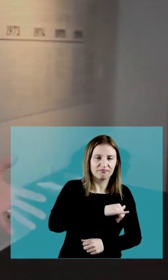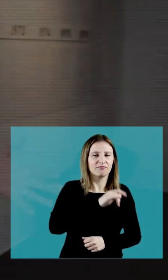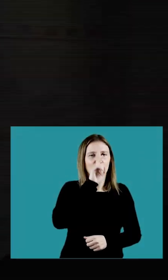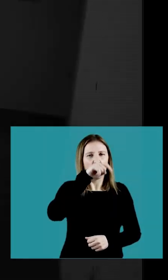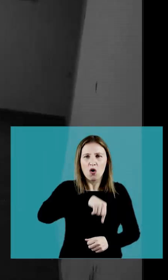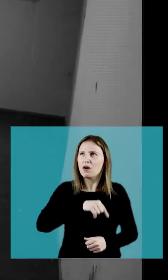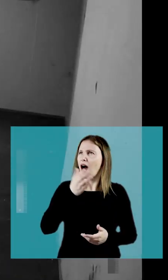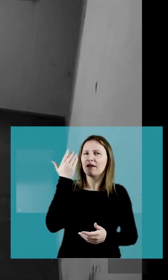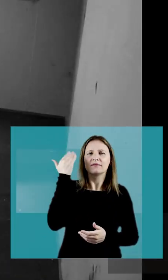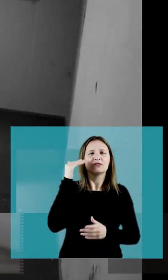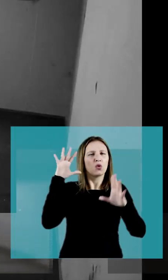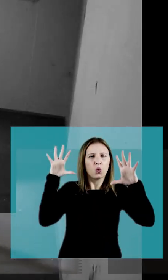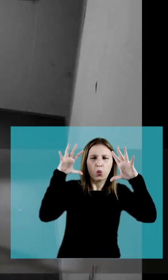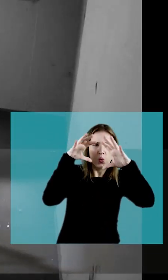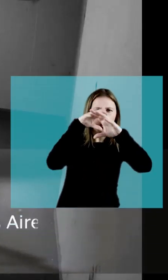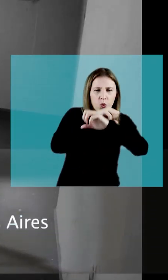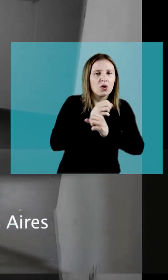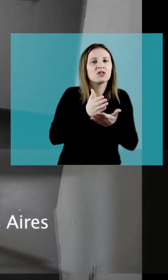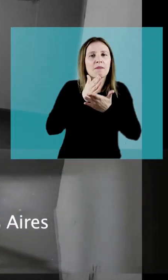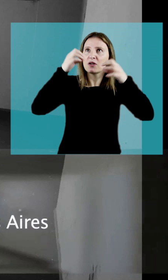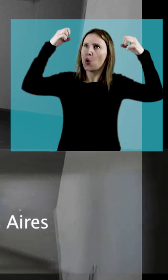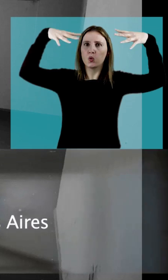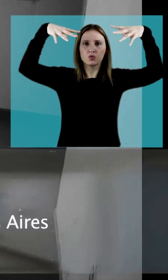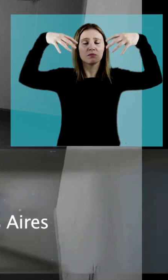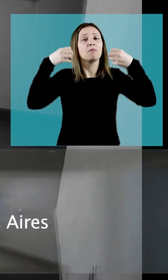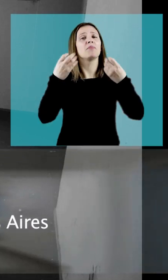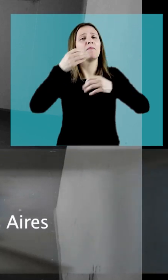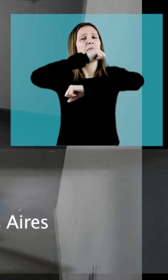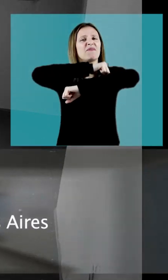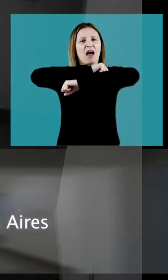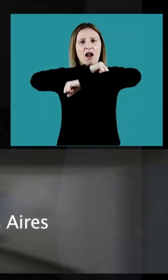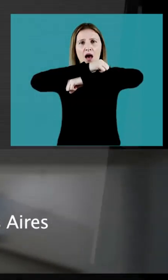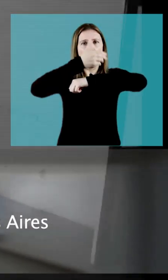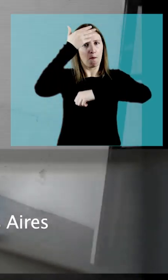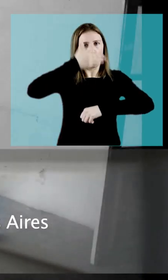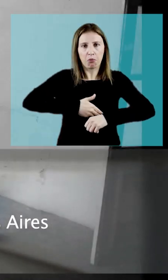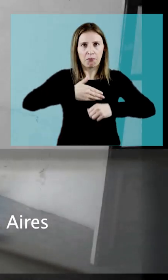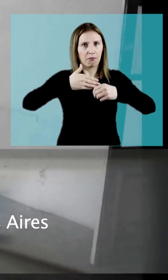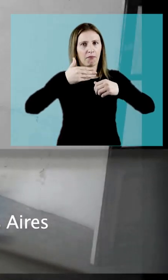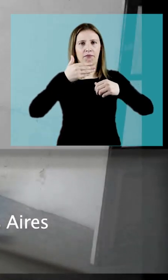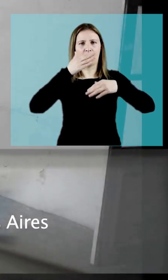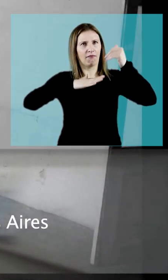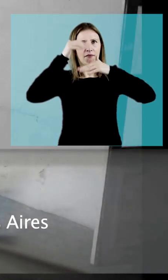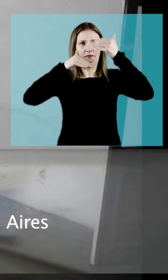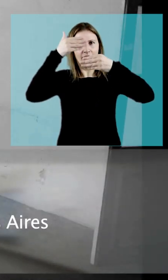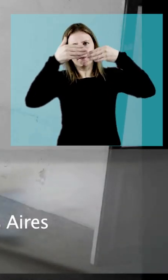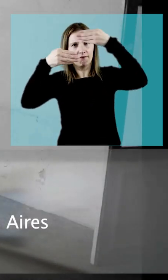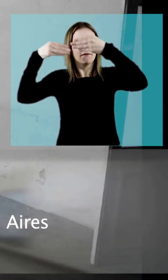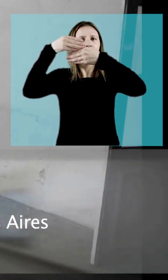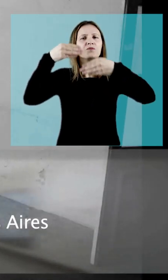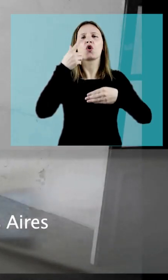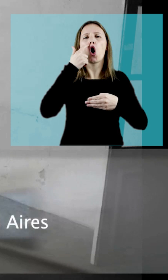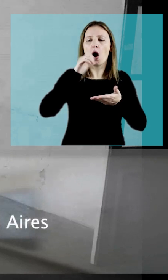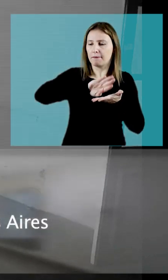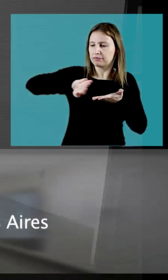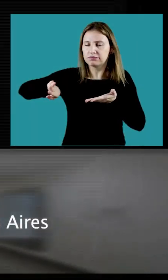lugar oscuro que necesitaba siempre luz artificial porque tenía las ventanas tapiadas. Estaban divididos los hombres de un lado, las